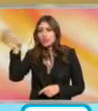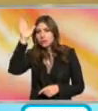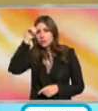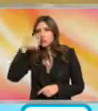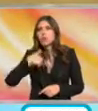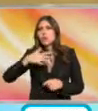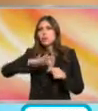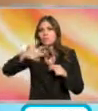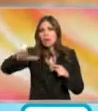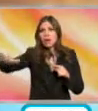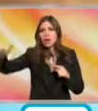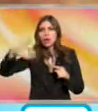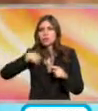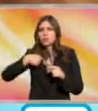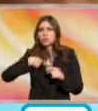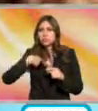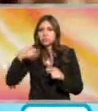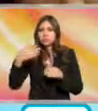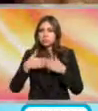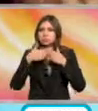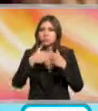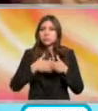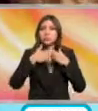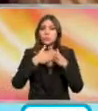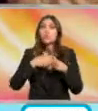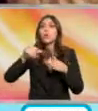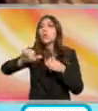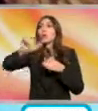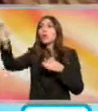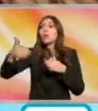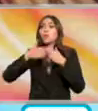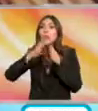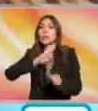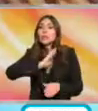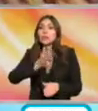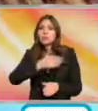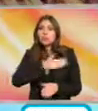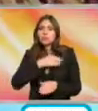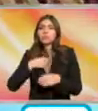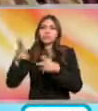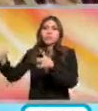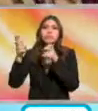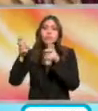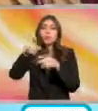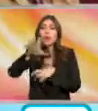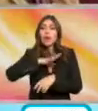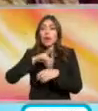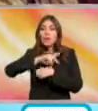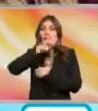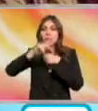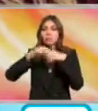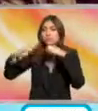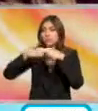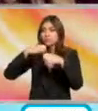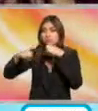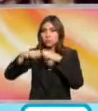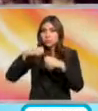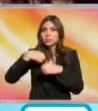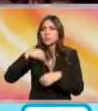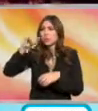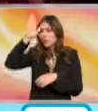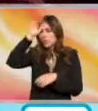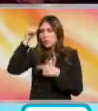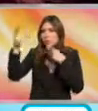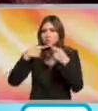mar y no voy a robar más que barcos españoles, que es el país con el que tú estás en guerra. rivalidad, en ¿no? rivalidad. Eran como piratas Trabajaban locales. para Ajá, alguien. y